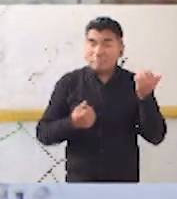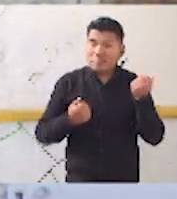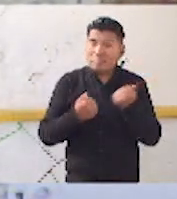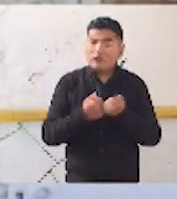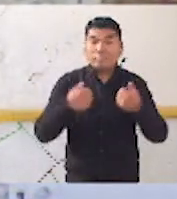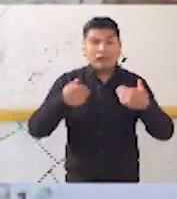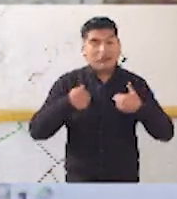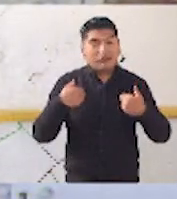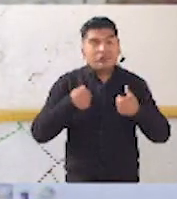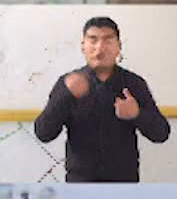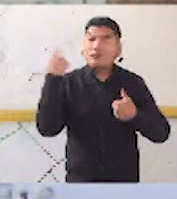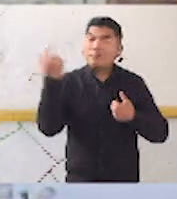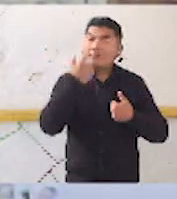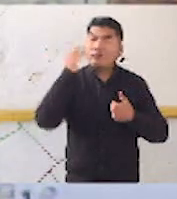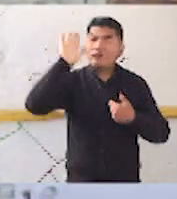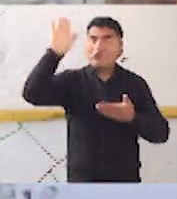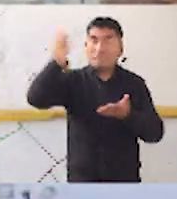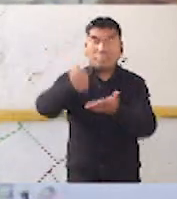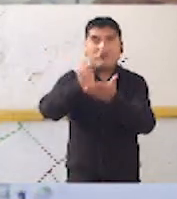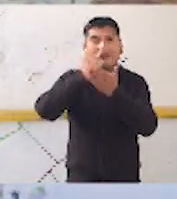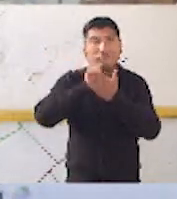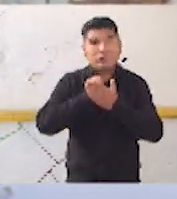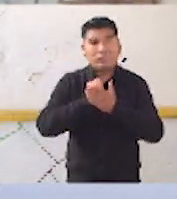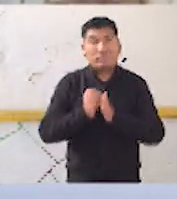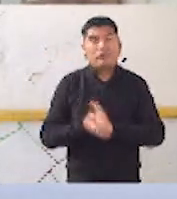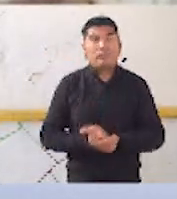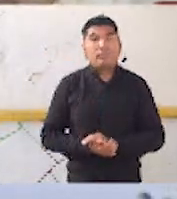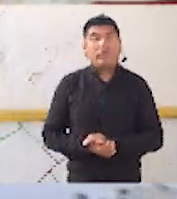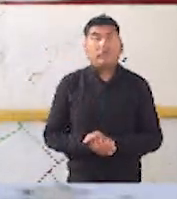obtener siempre tu ayuda.